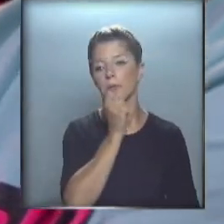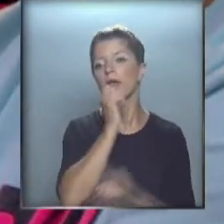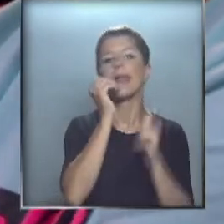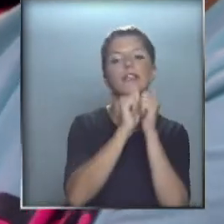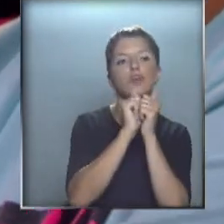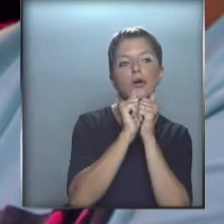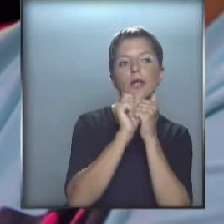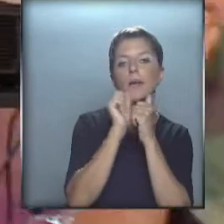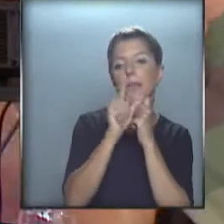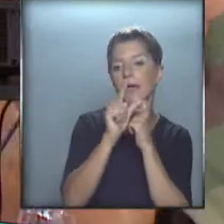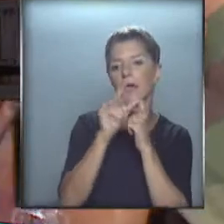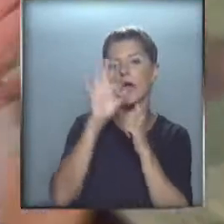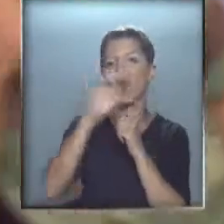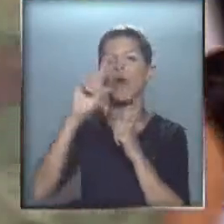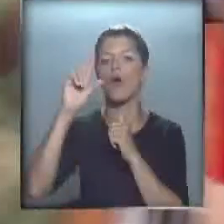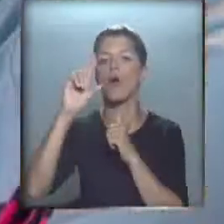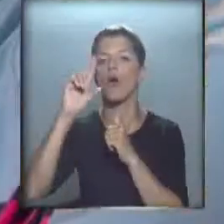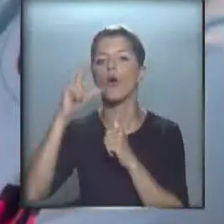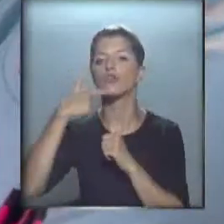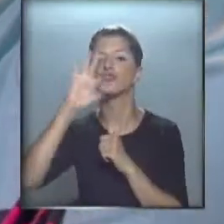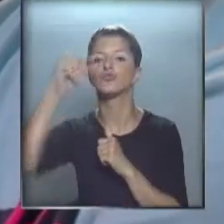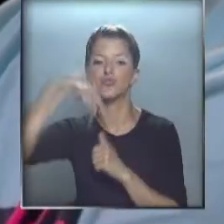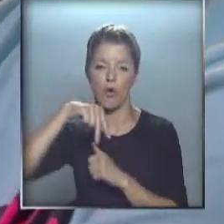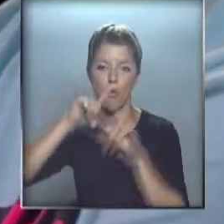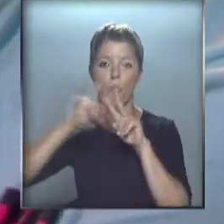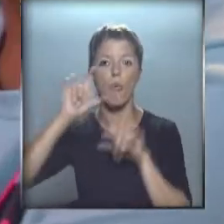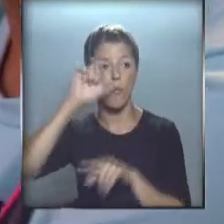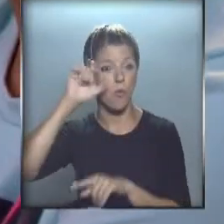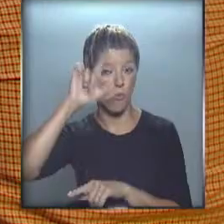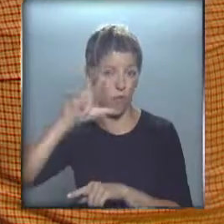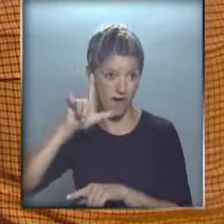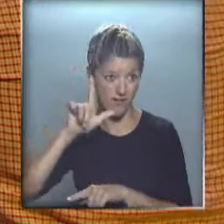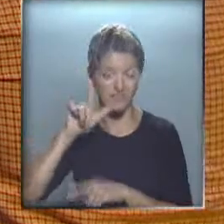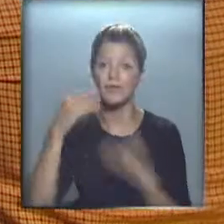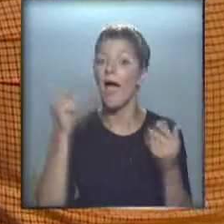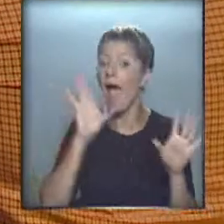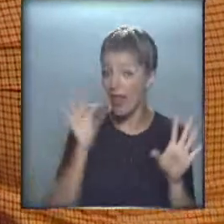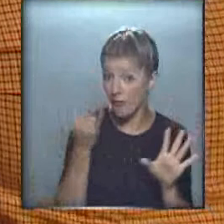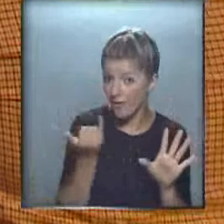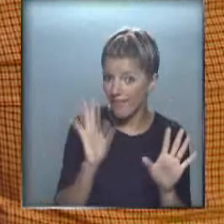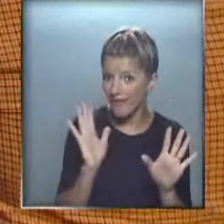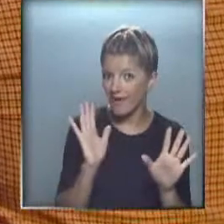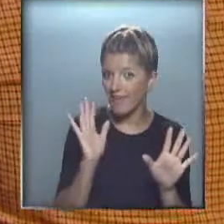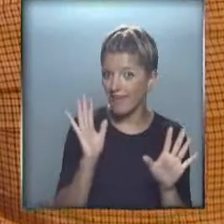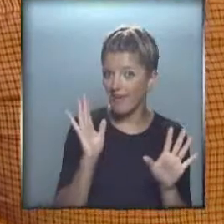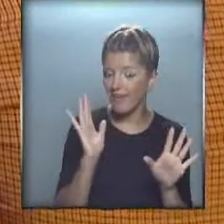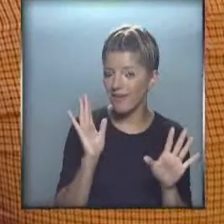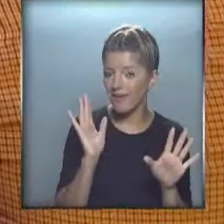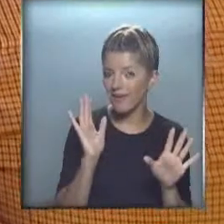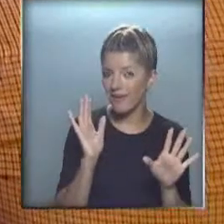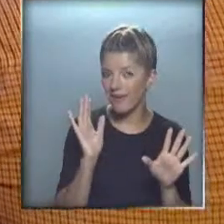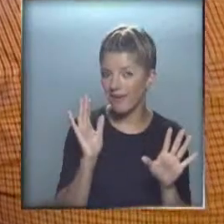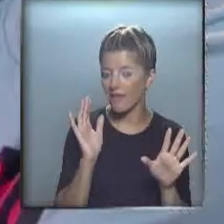de Orson Welles. Seguramente algo existe. Algo existe para precalentar. ¿Hay algo de eso? Puede haber.